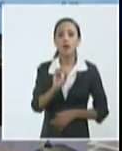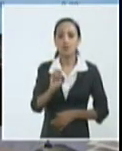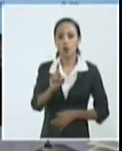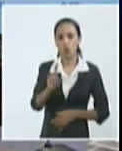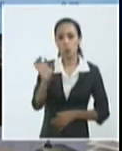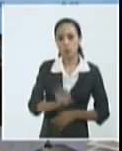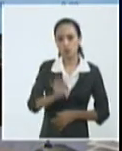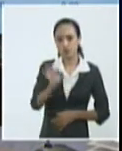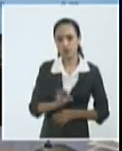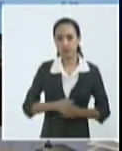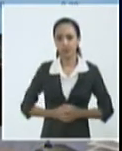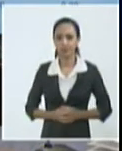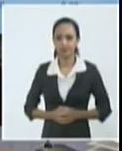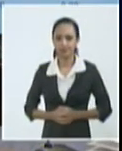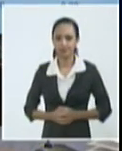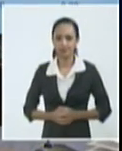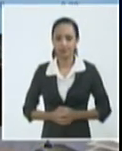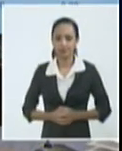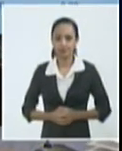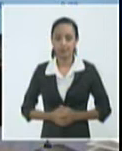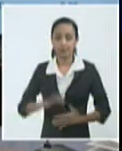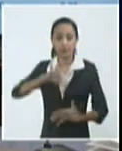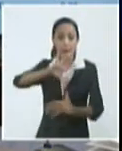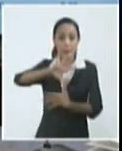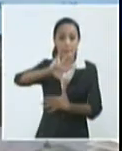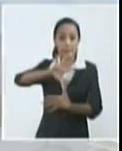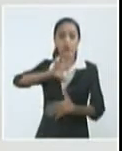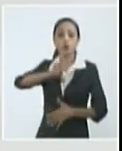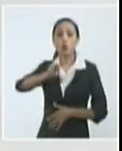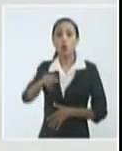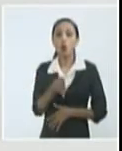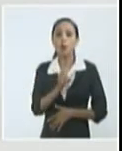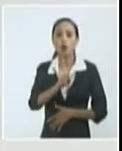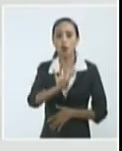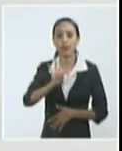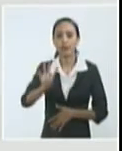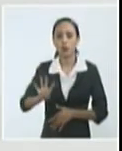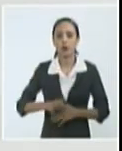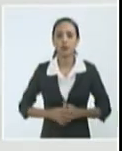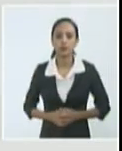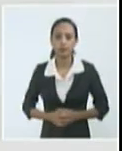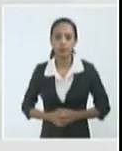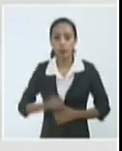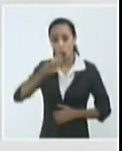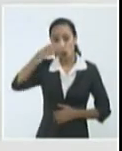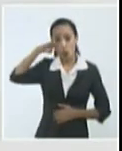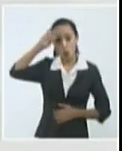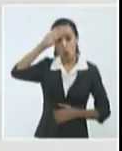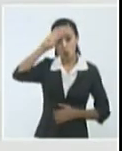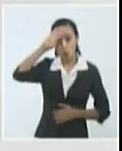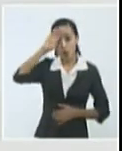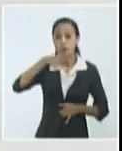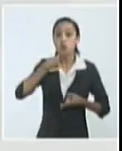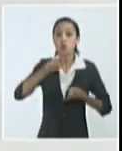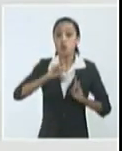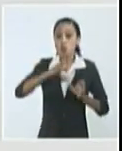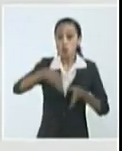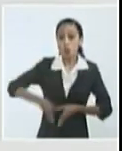2,01%, en el área de las Américas al 2,44%, en Cuba la letalidad en estos momentos es